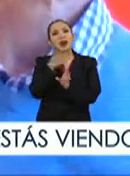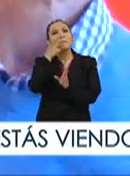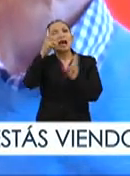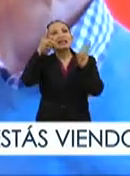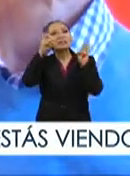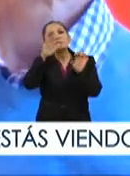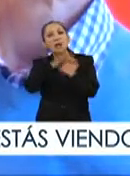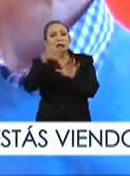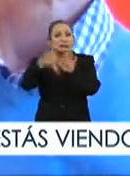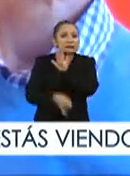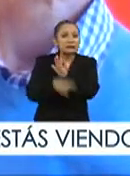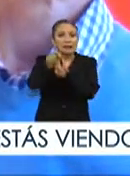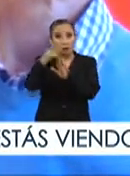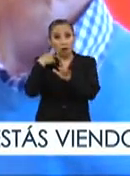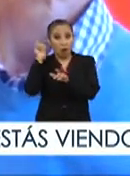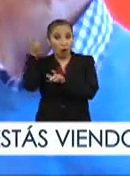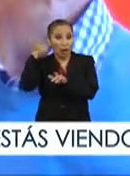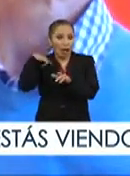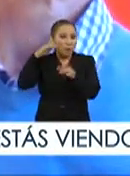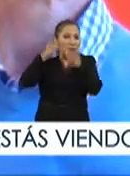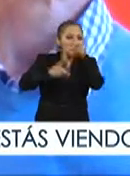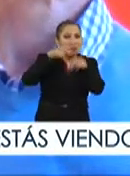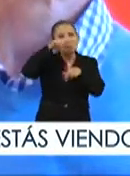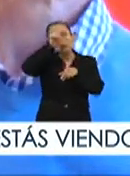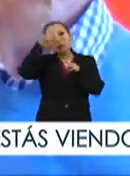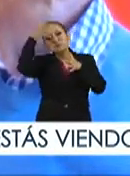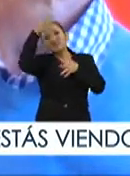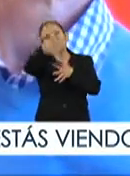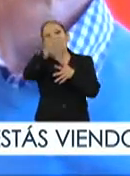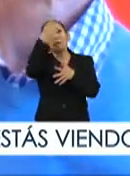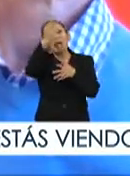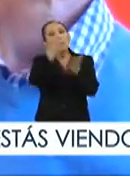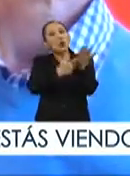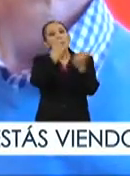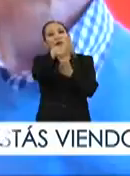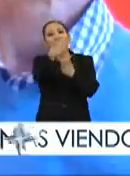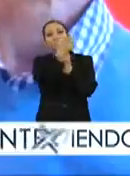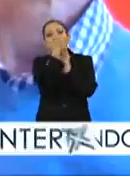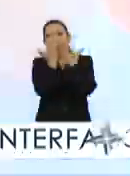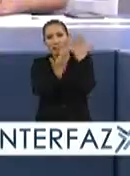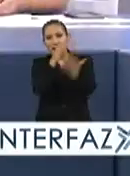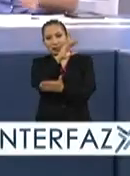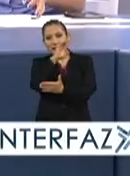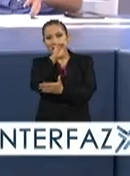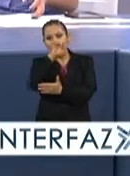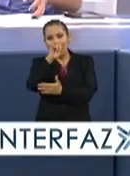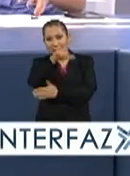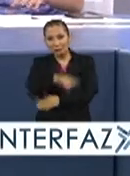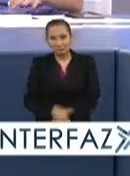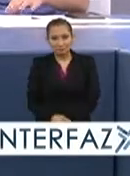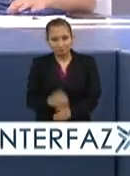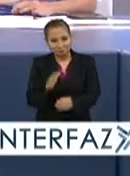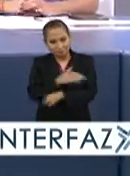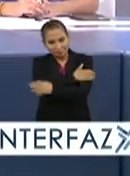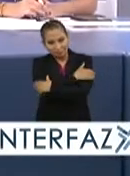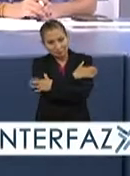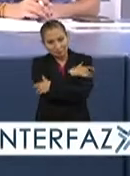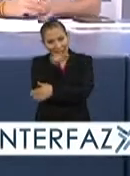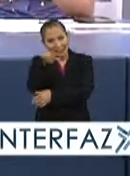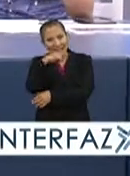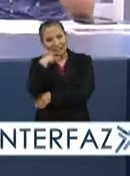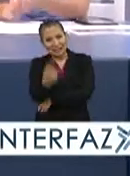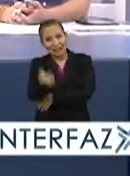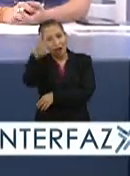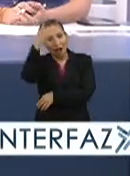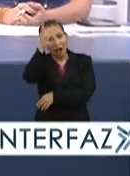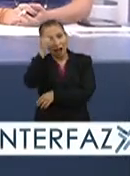hablado un poco más y ojalá podamos seguir en estas conversaciones sobre los programas educativos que tiene la CEPAL. Le mandamos un fuerte abrazo hasta Chile